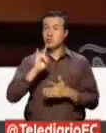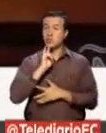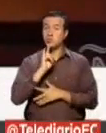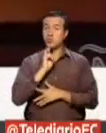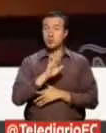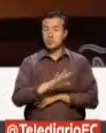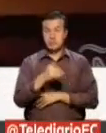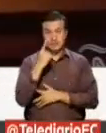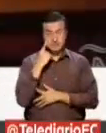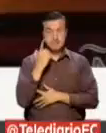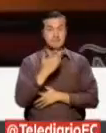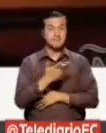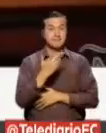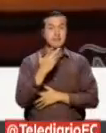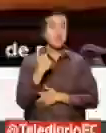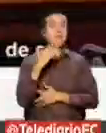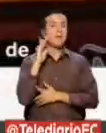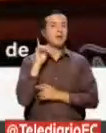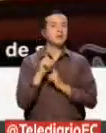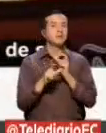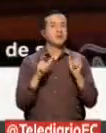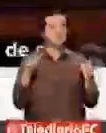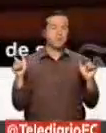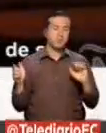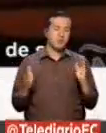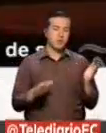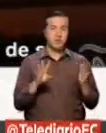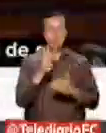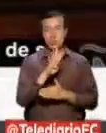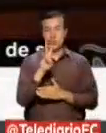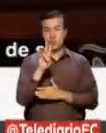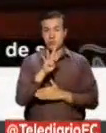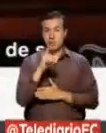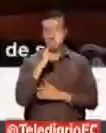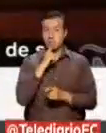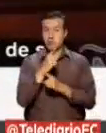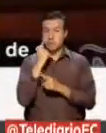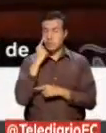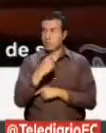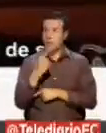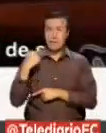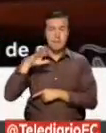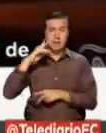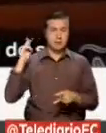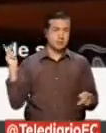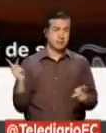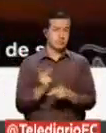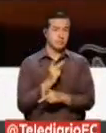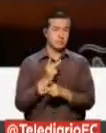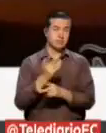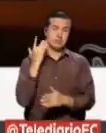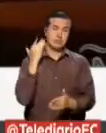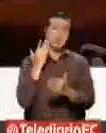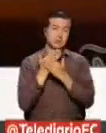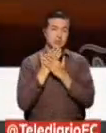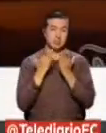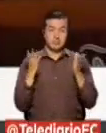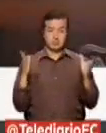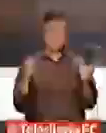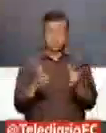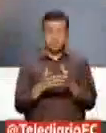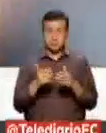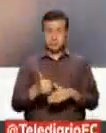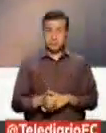Estados Unidos, lo que eleva la cifra total de muertos a 42 y lo convierte en el más mortífero de la historia del estado, según